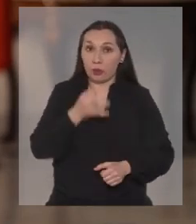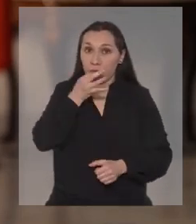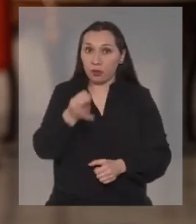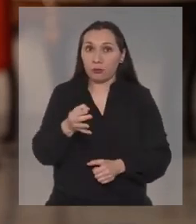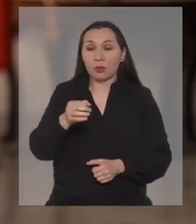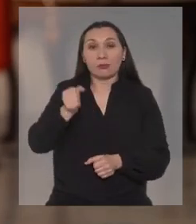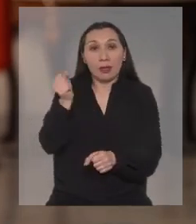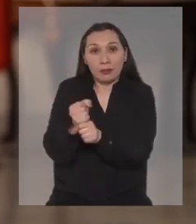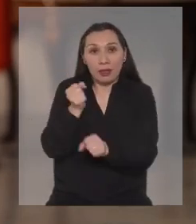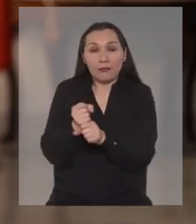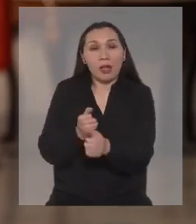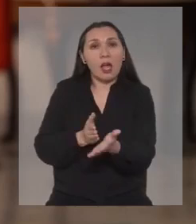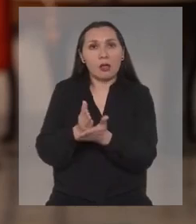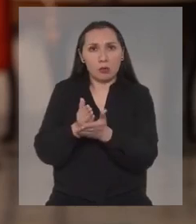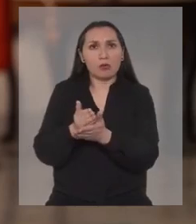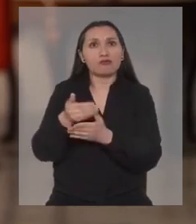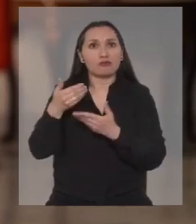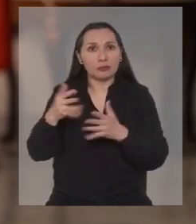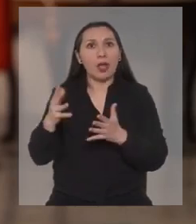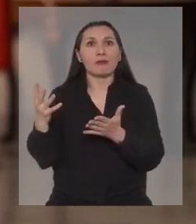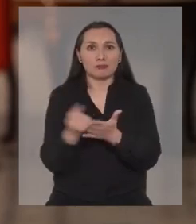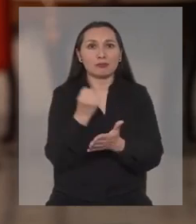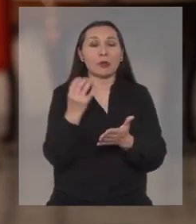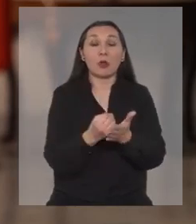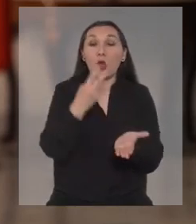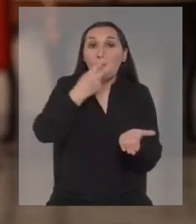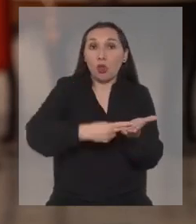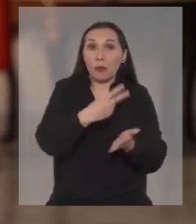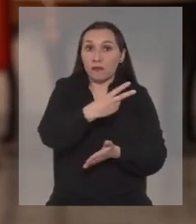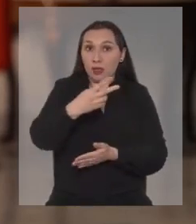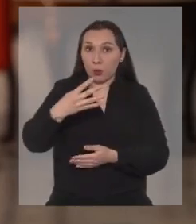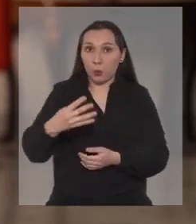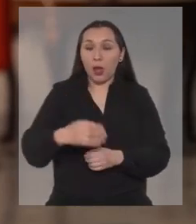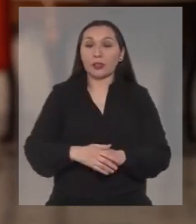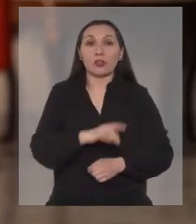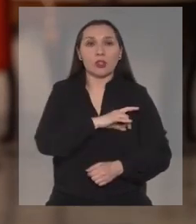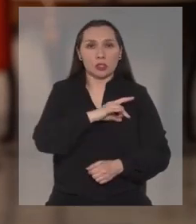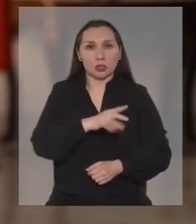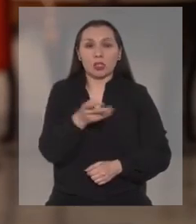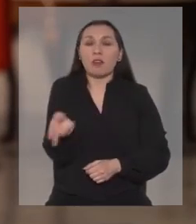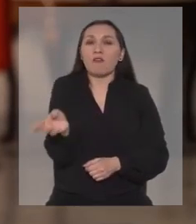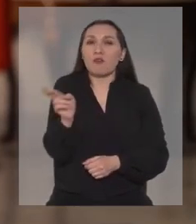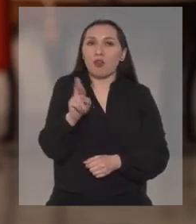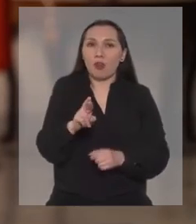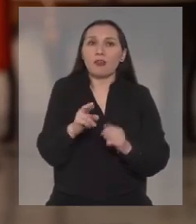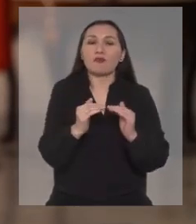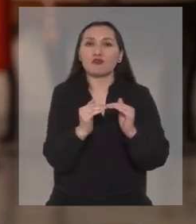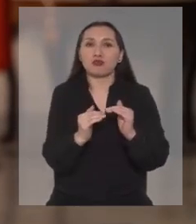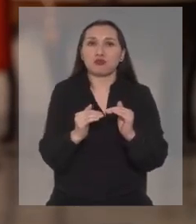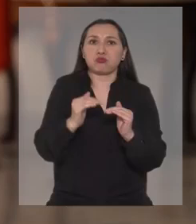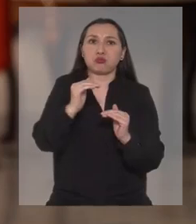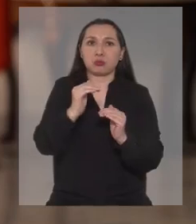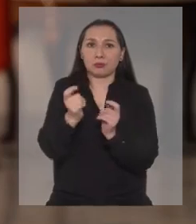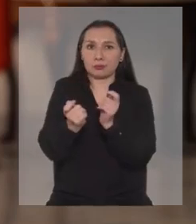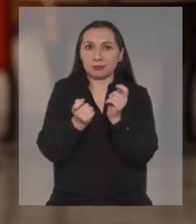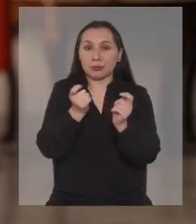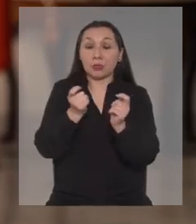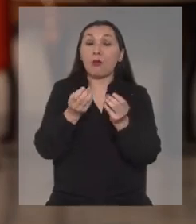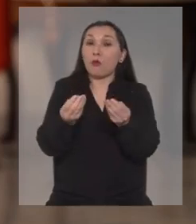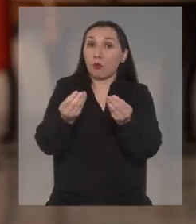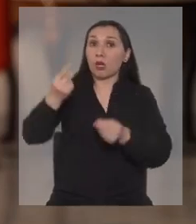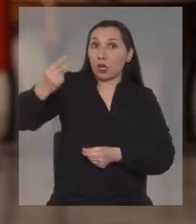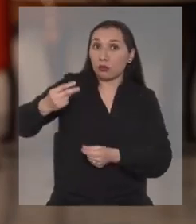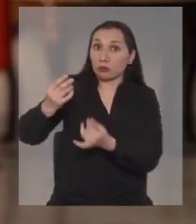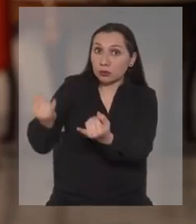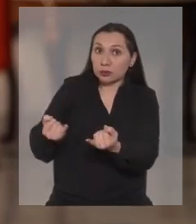que este trabajo comienza a dar sus frutos en el 2024 chile volverá a crecer tuvimos